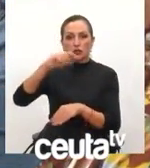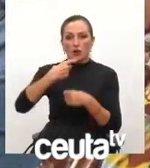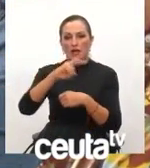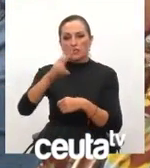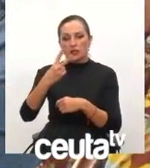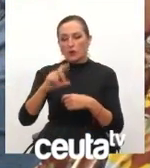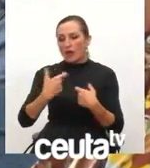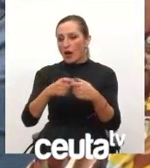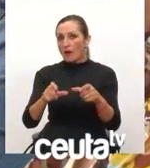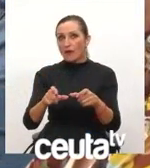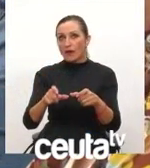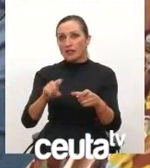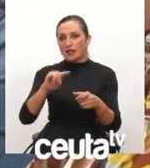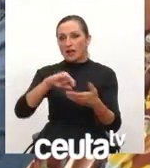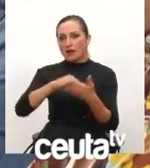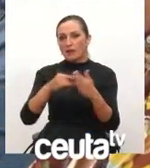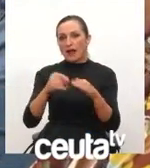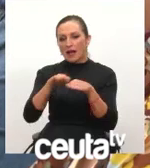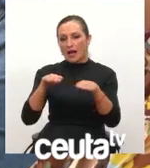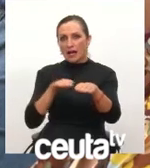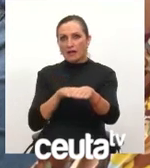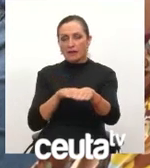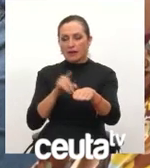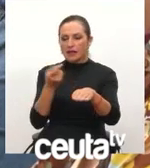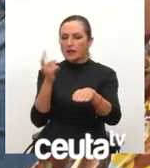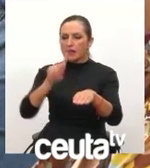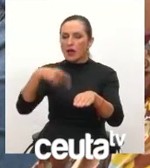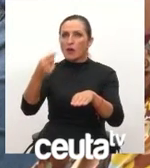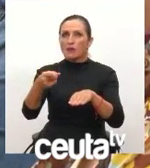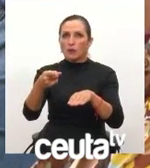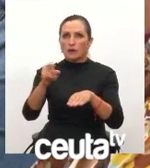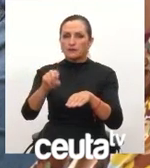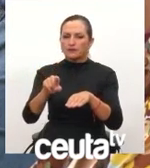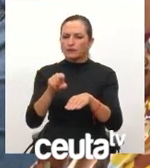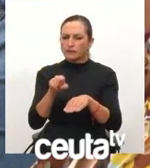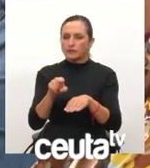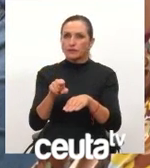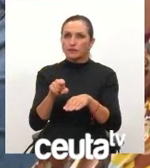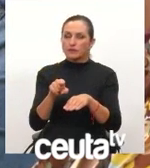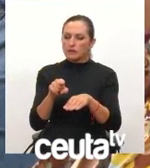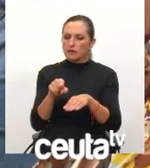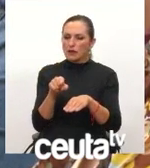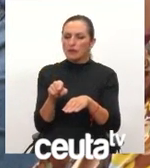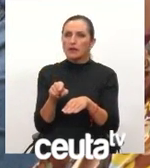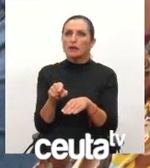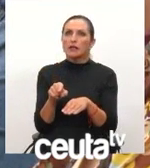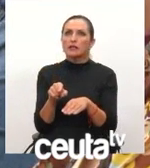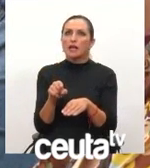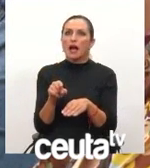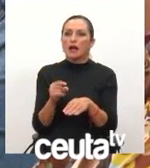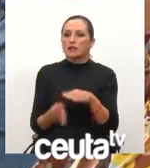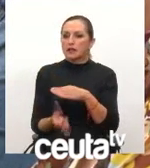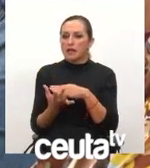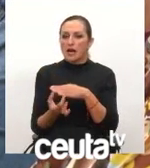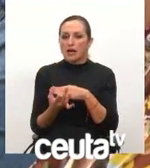Plan Aparca y, a la vez, lo hacía también del plan de inversiones, mil veces anunciados por su Gobierno, que entraría en vigor en